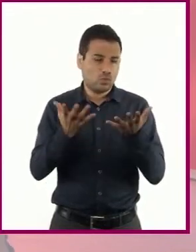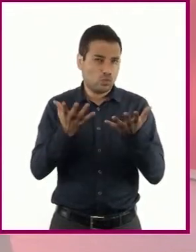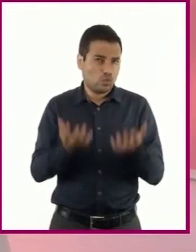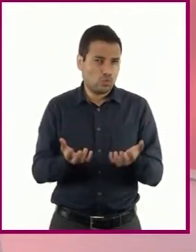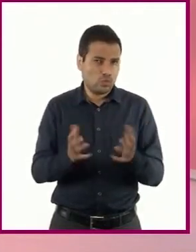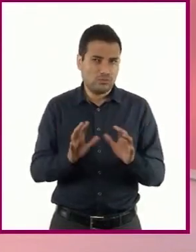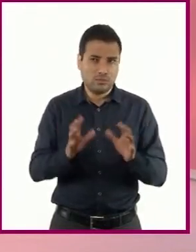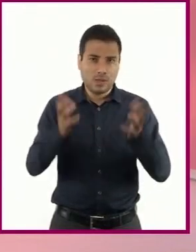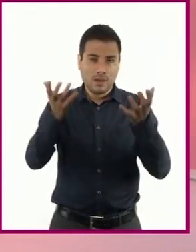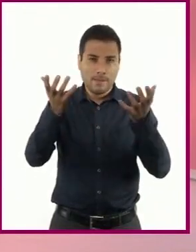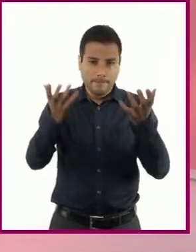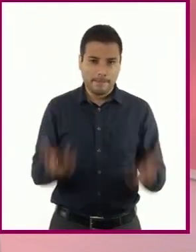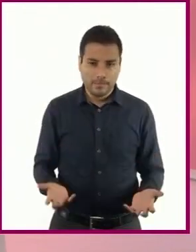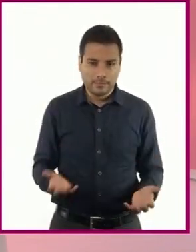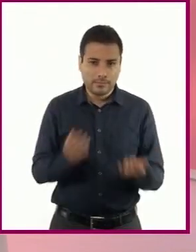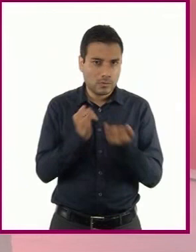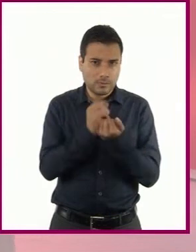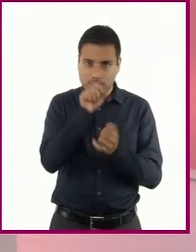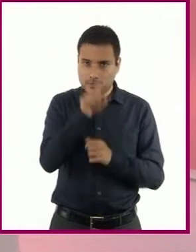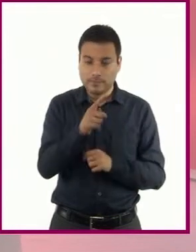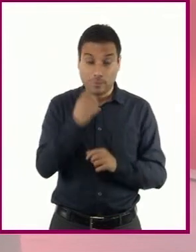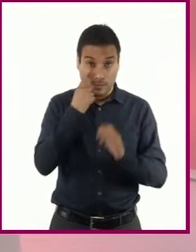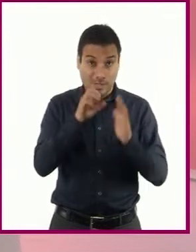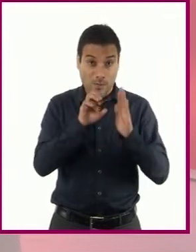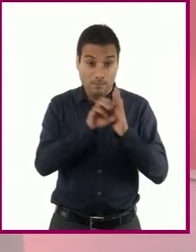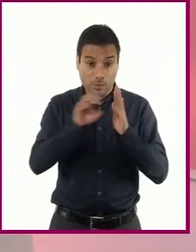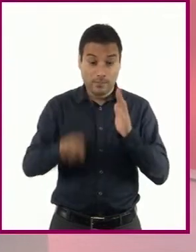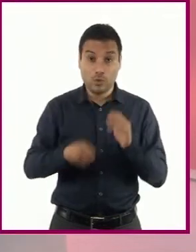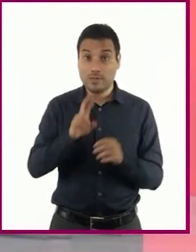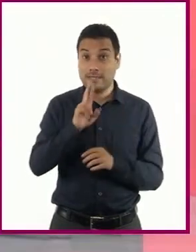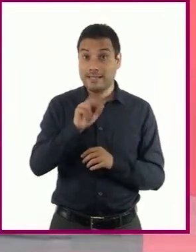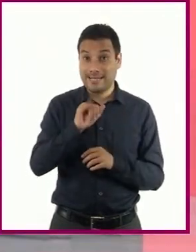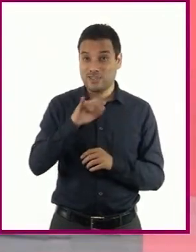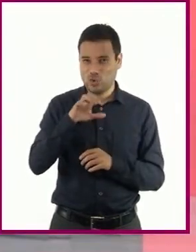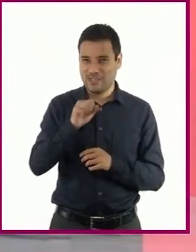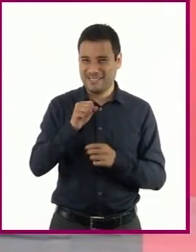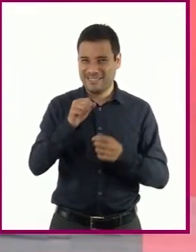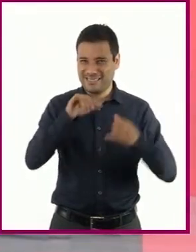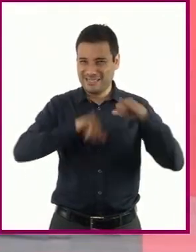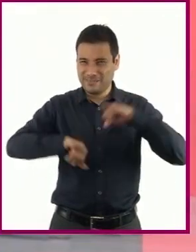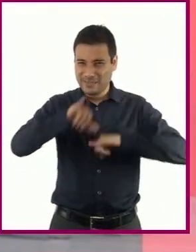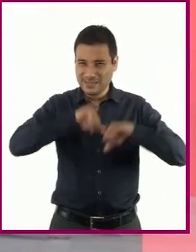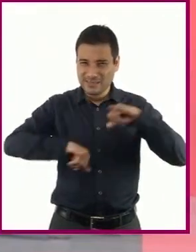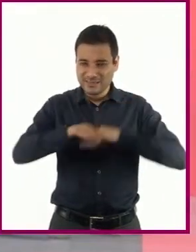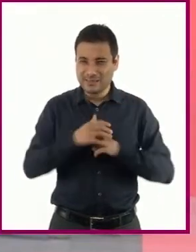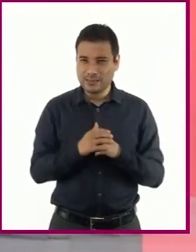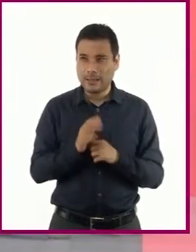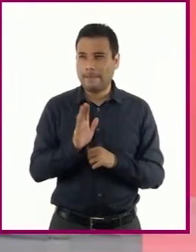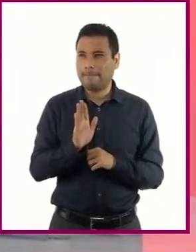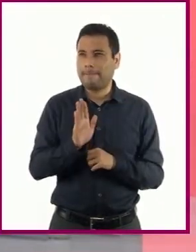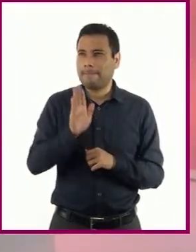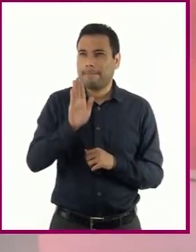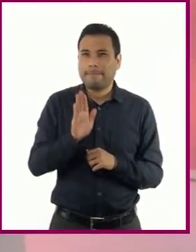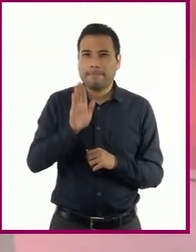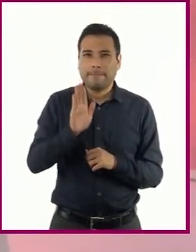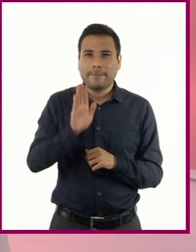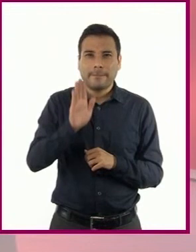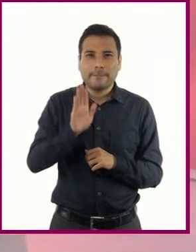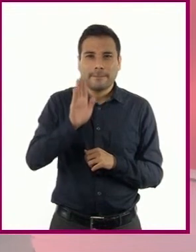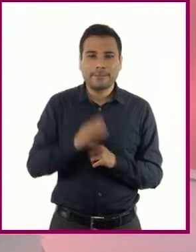magnitud. Sin embargo, cuando estamos hablando de reacciones químicas, las reacciones químicas es lo más parecido que